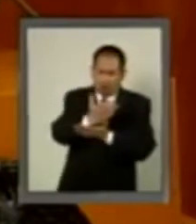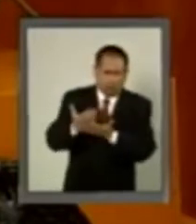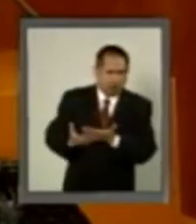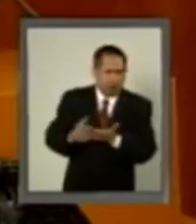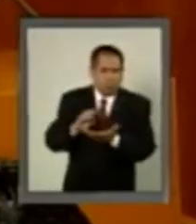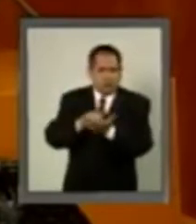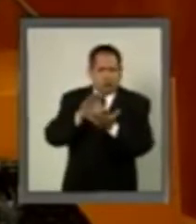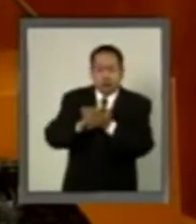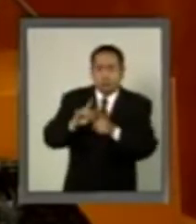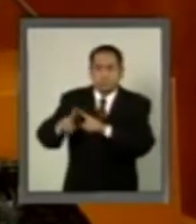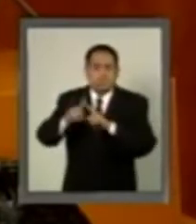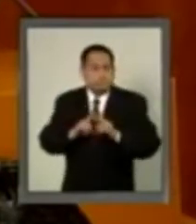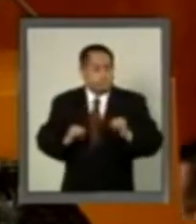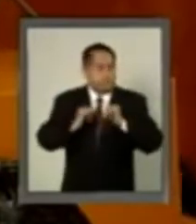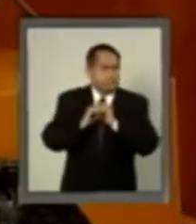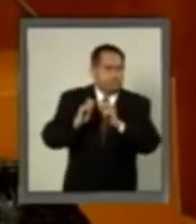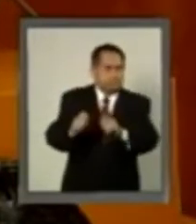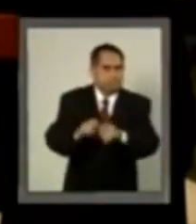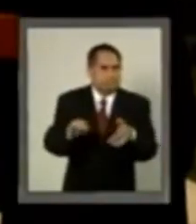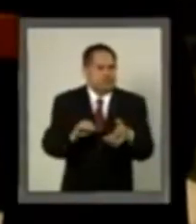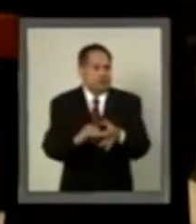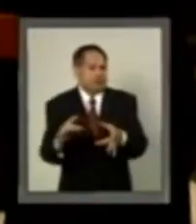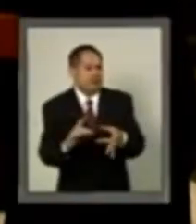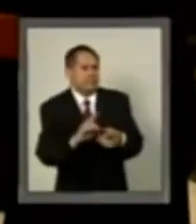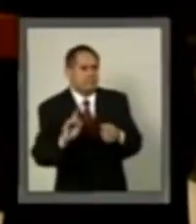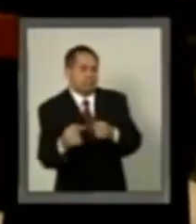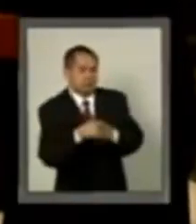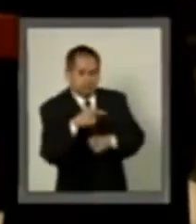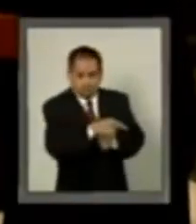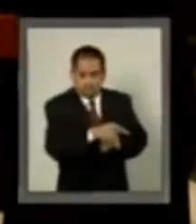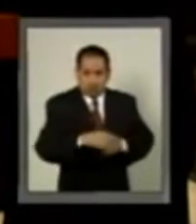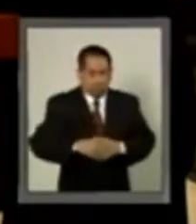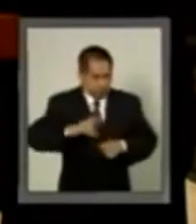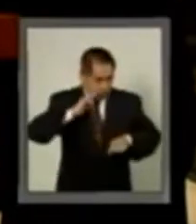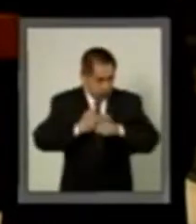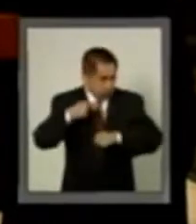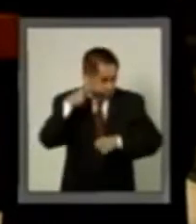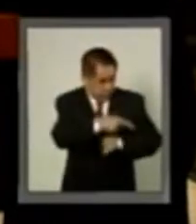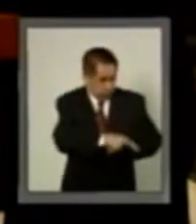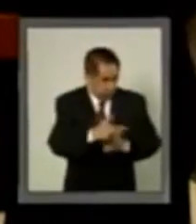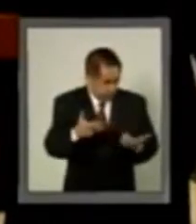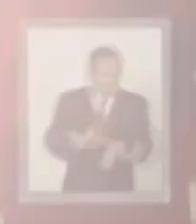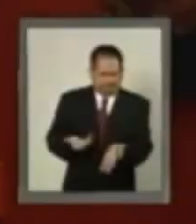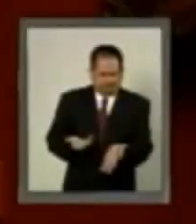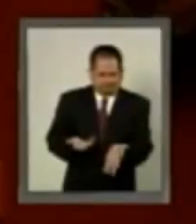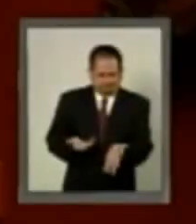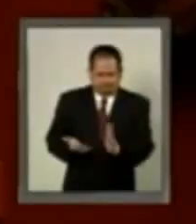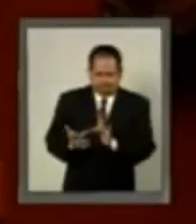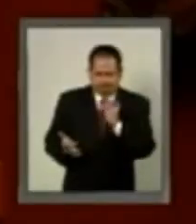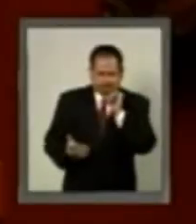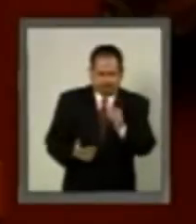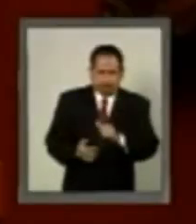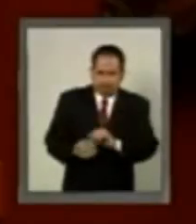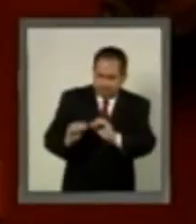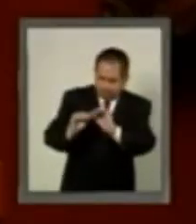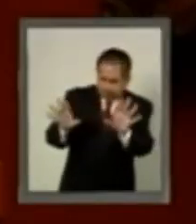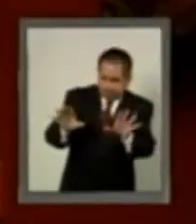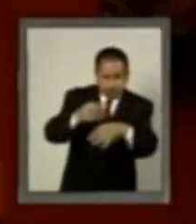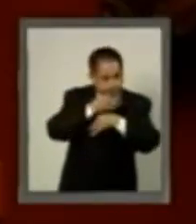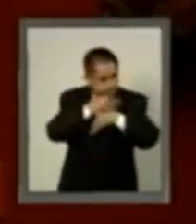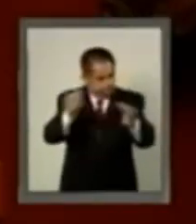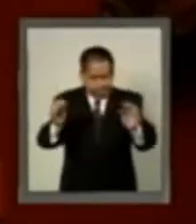¿no? Lo que no se puede creer es que sea a través de ese mecanismo el que avale la